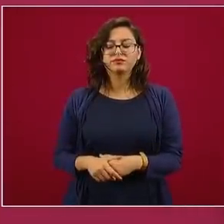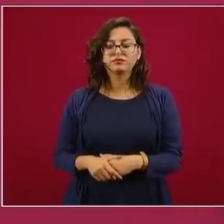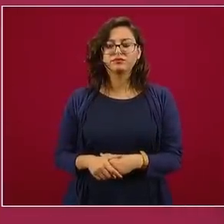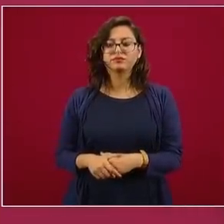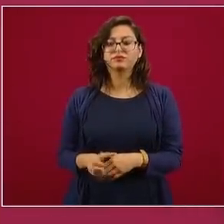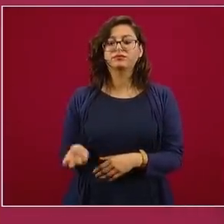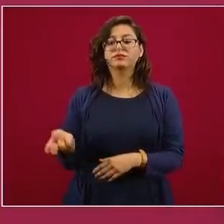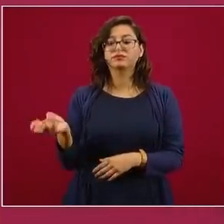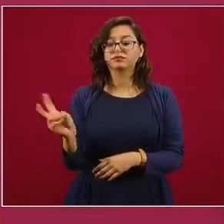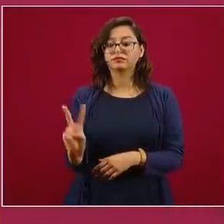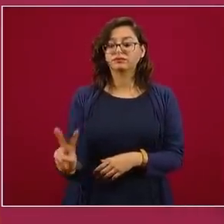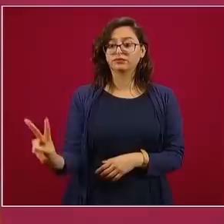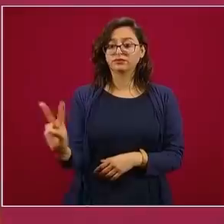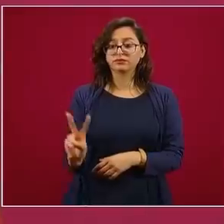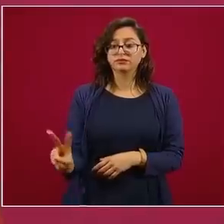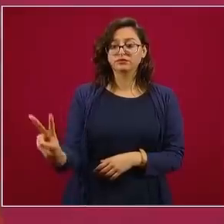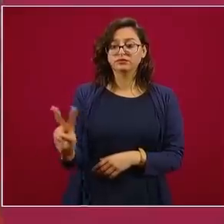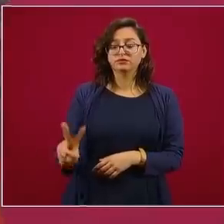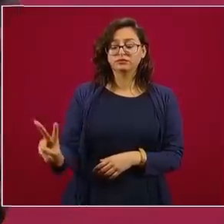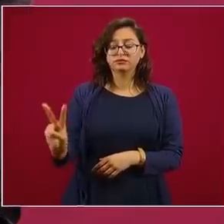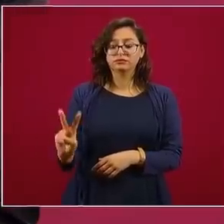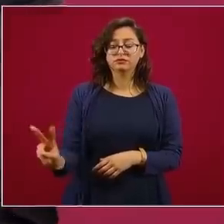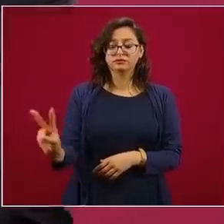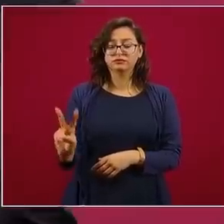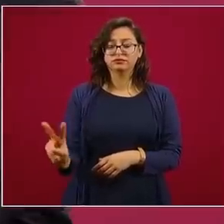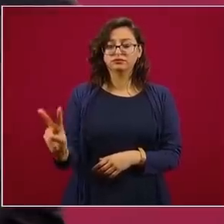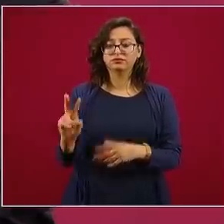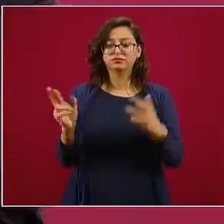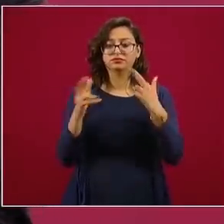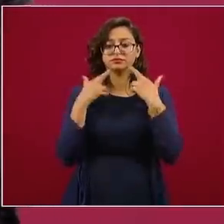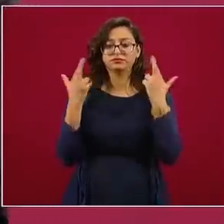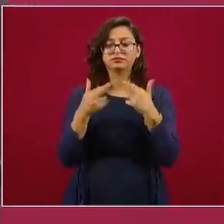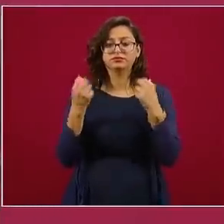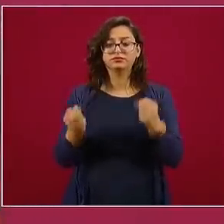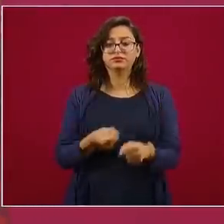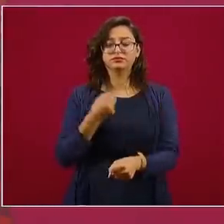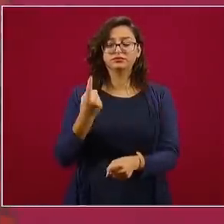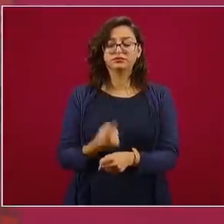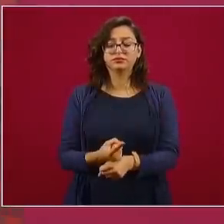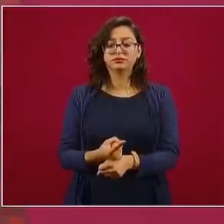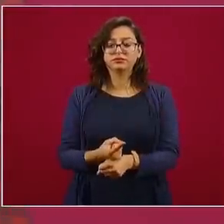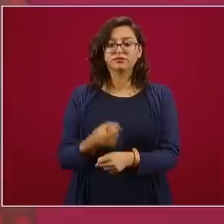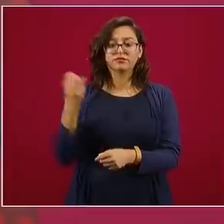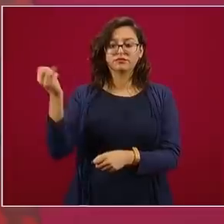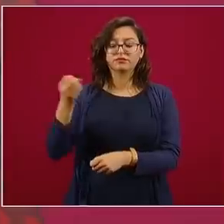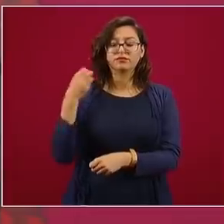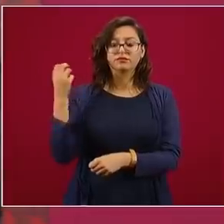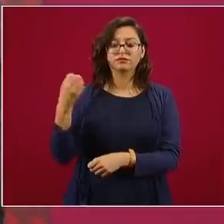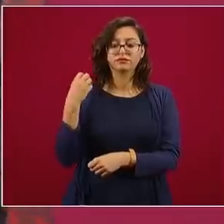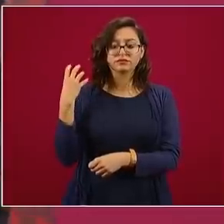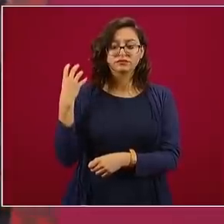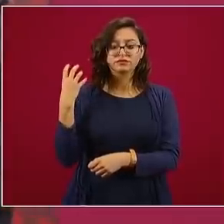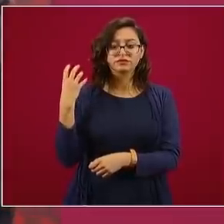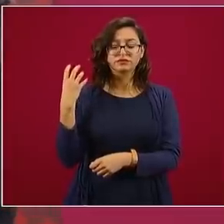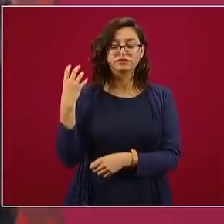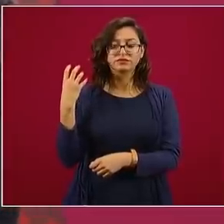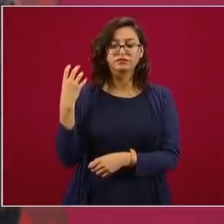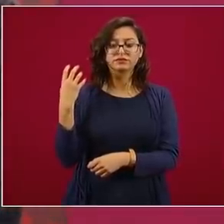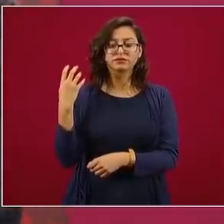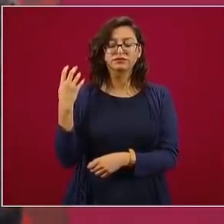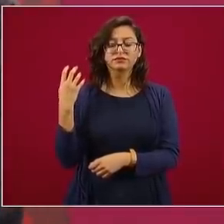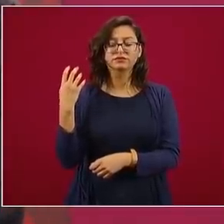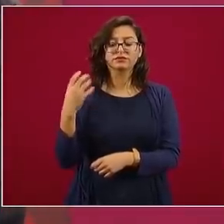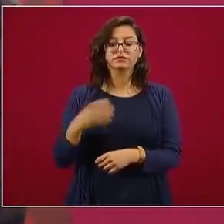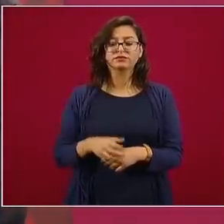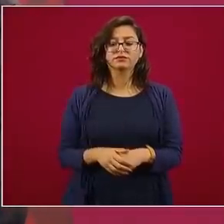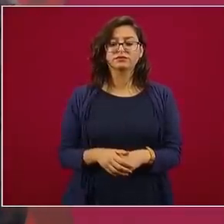el viernes la reunión de seguridad y la conferencia se va a